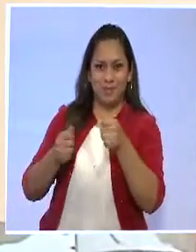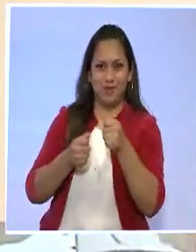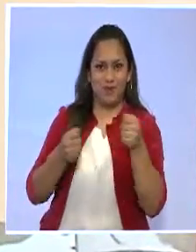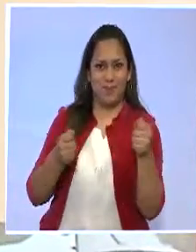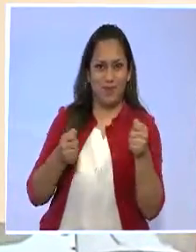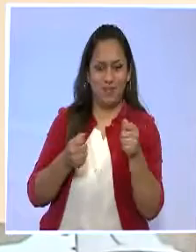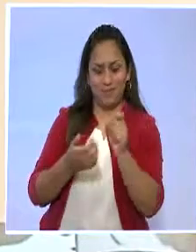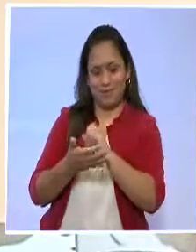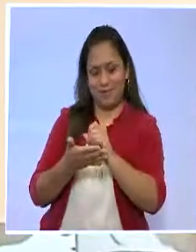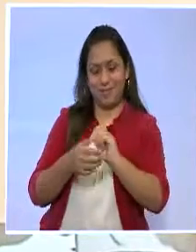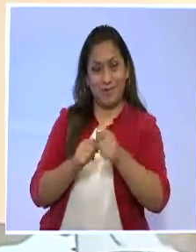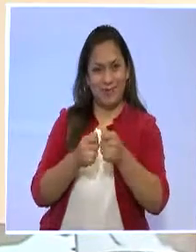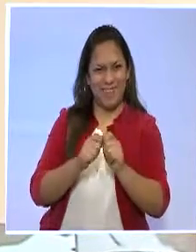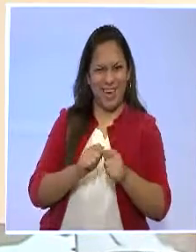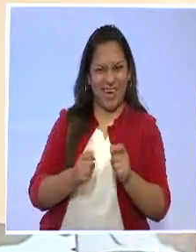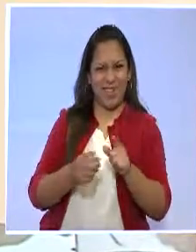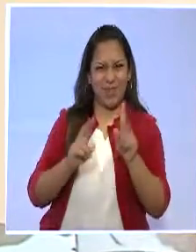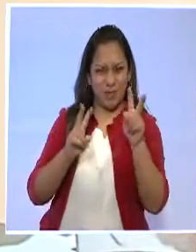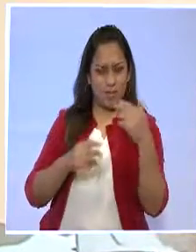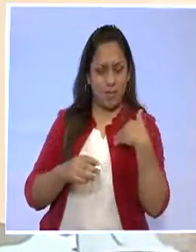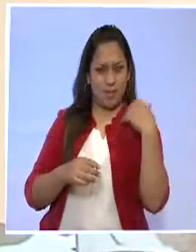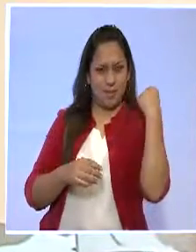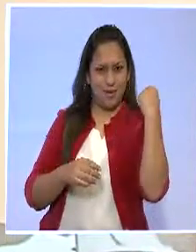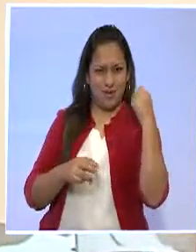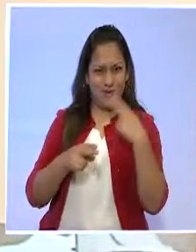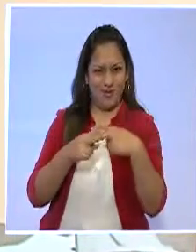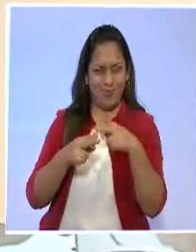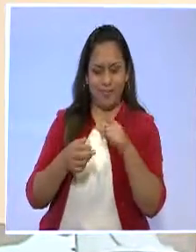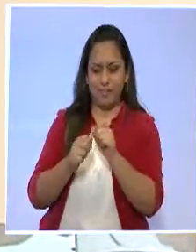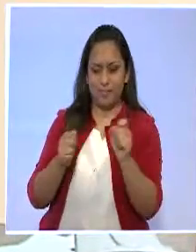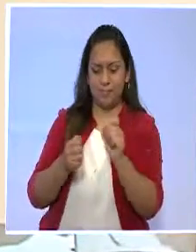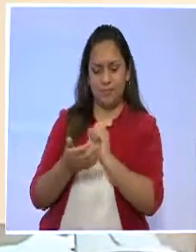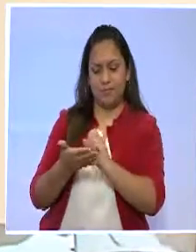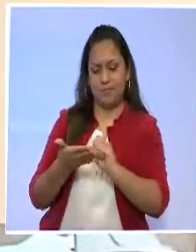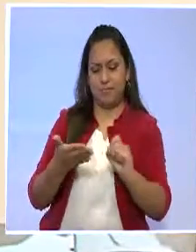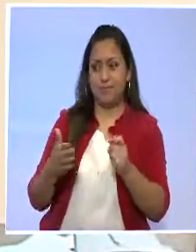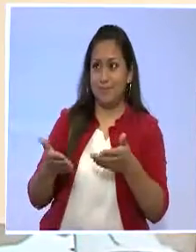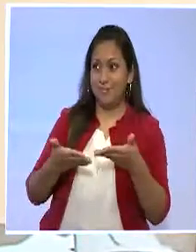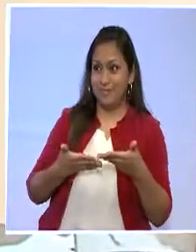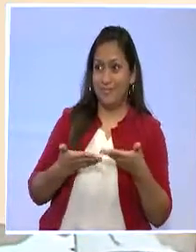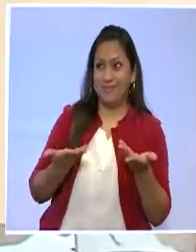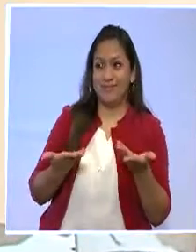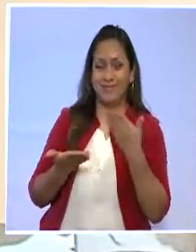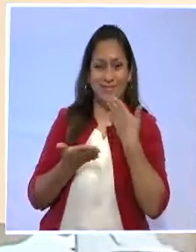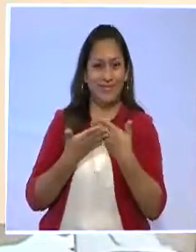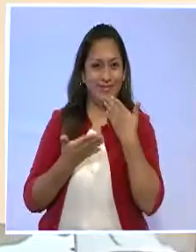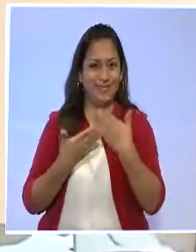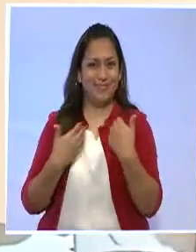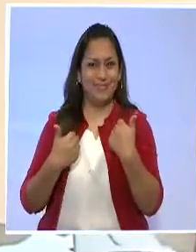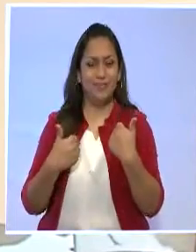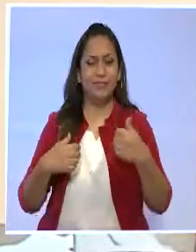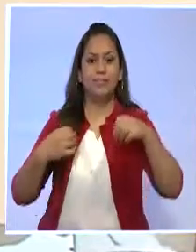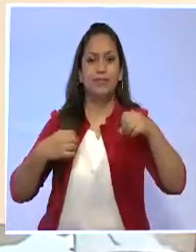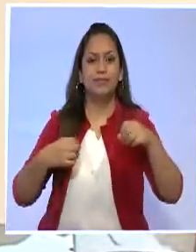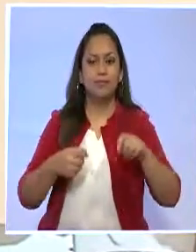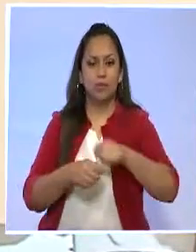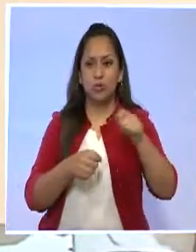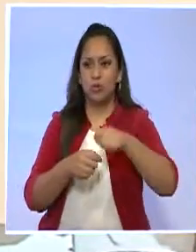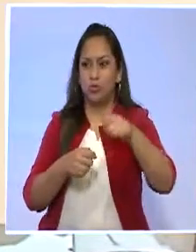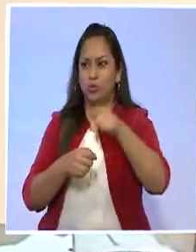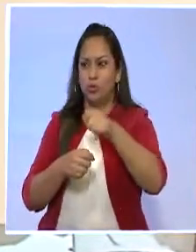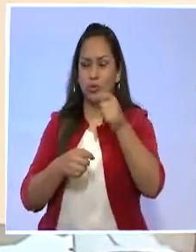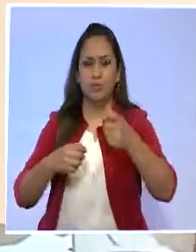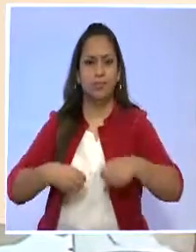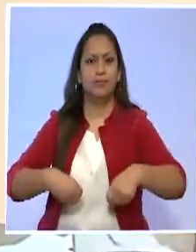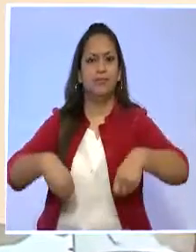para la campaña tejiendo mis derechos todas estas se van a unir el 20 de abril aquí en la asamblea con lo que haremos un gran manto y ese manto cubrirá la asamblea